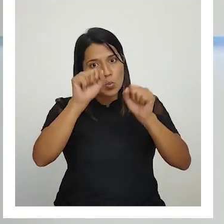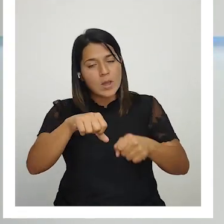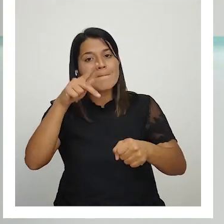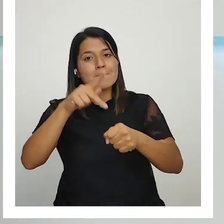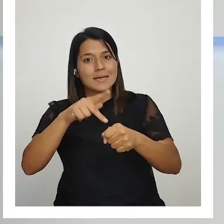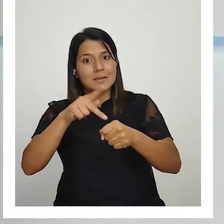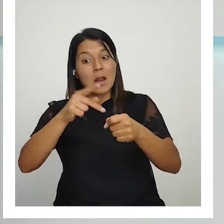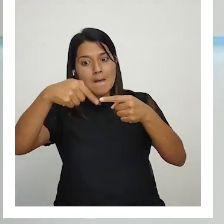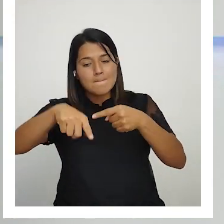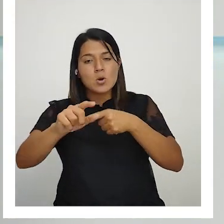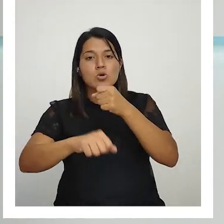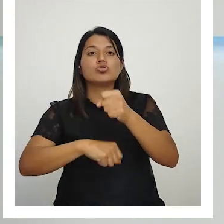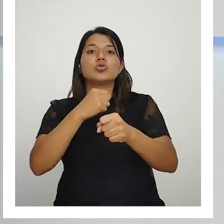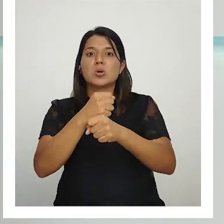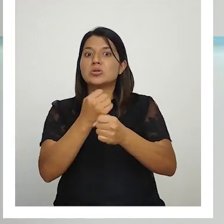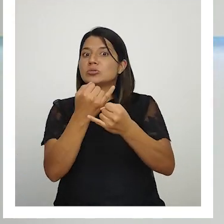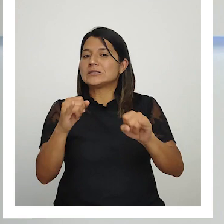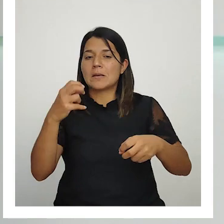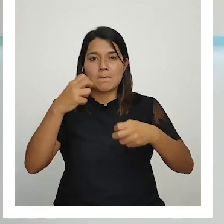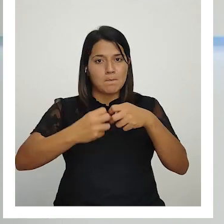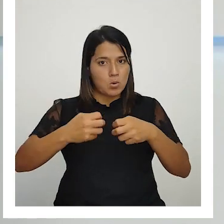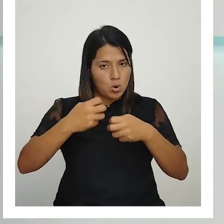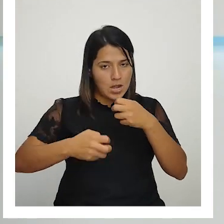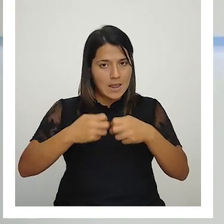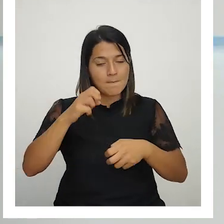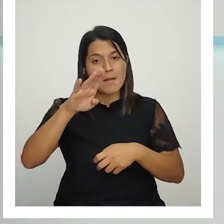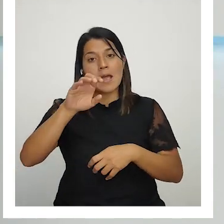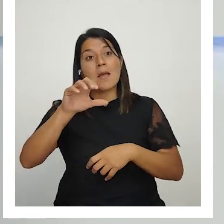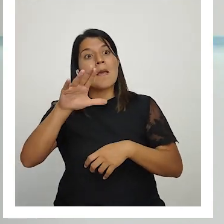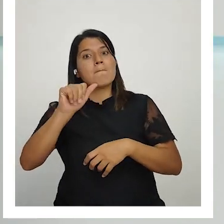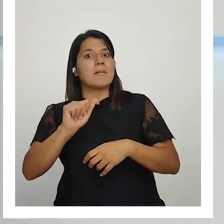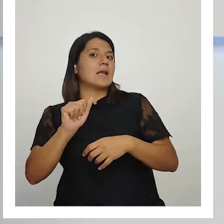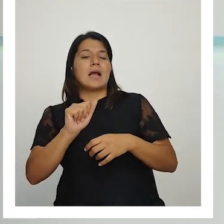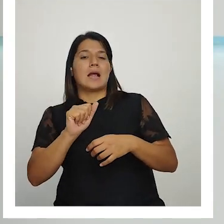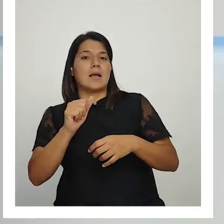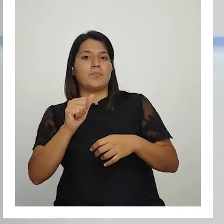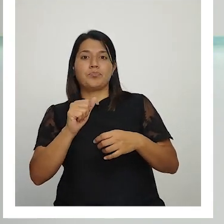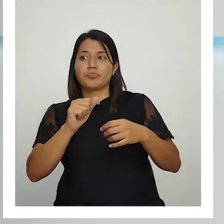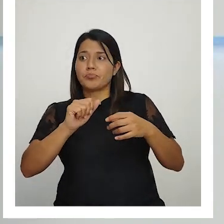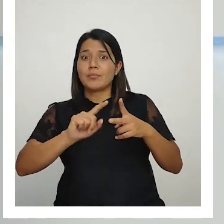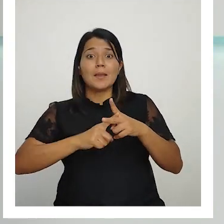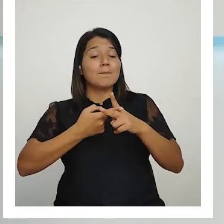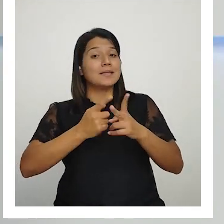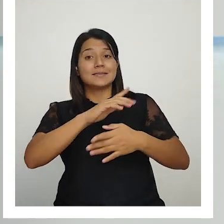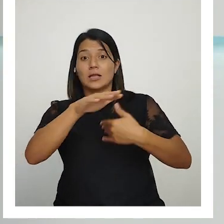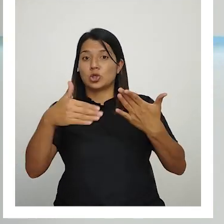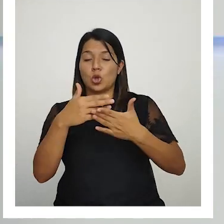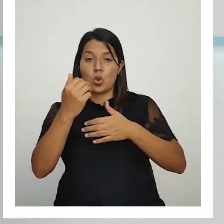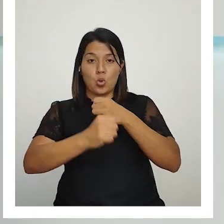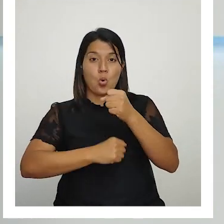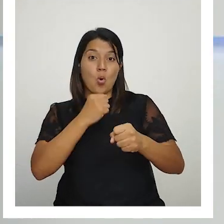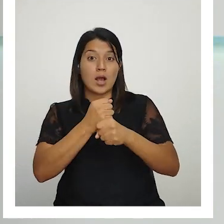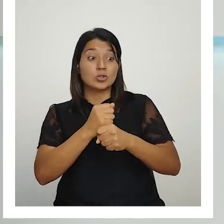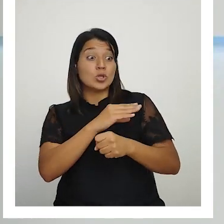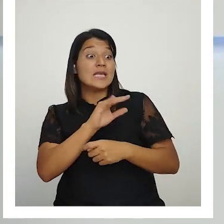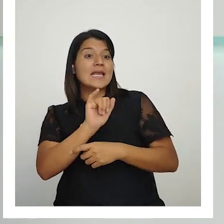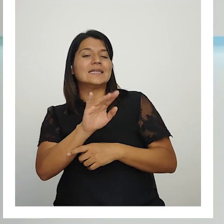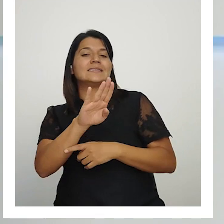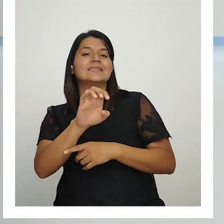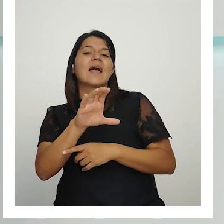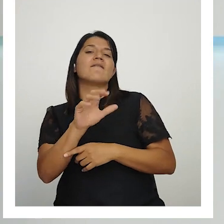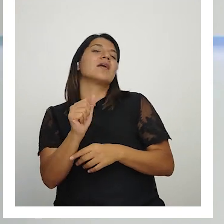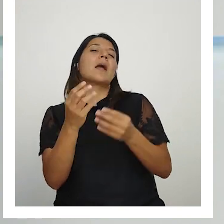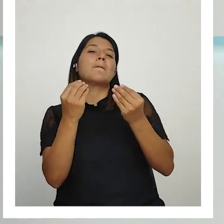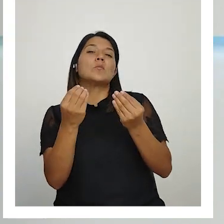pueden aplicar en años consecutivos sin ningún problema. La beca abre todos los años y bueno, al ser una beca también tan competitiva,